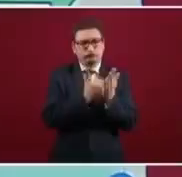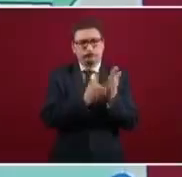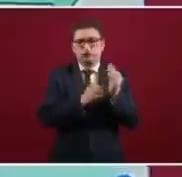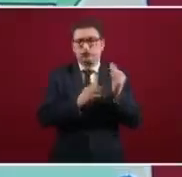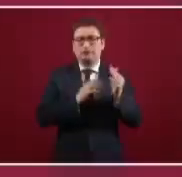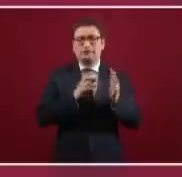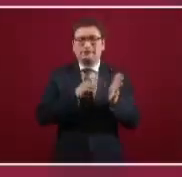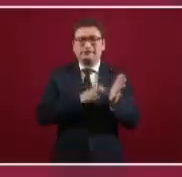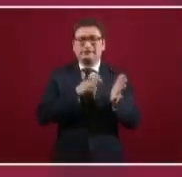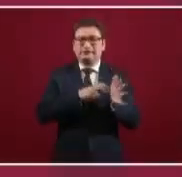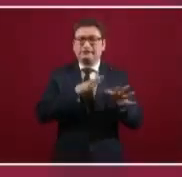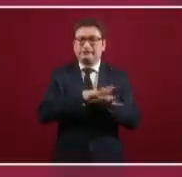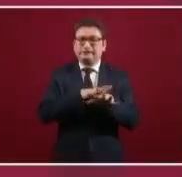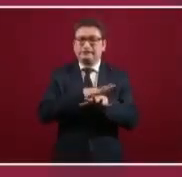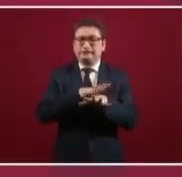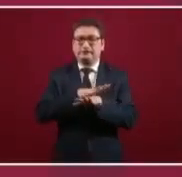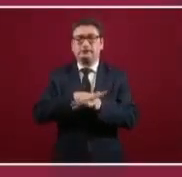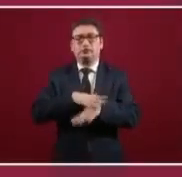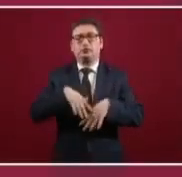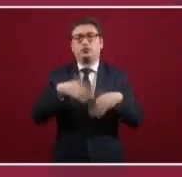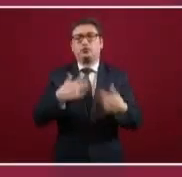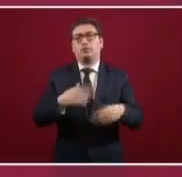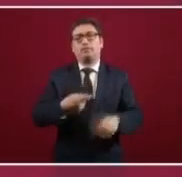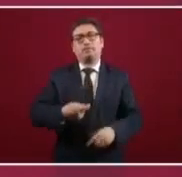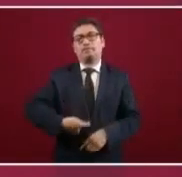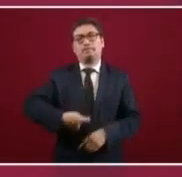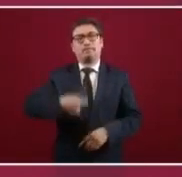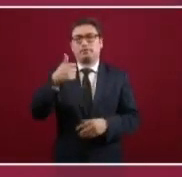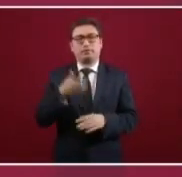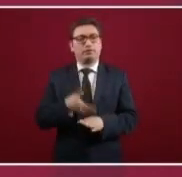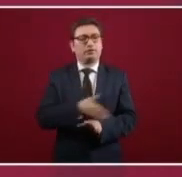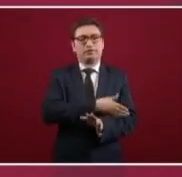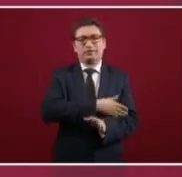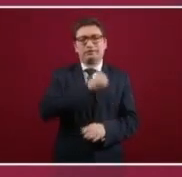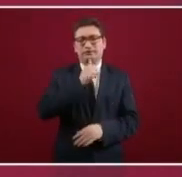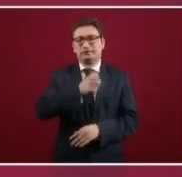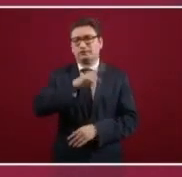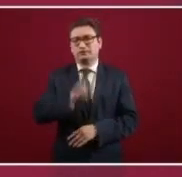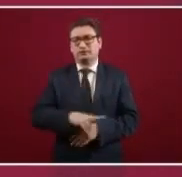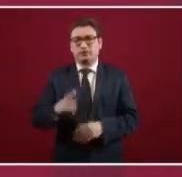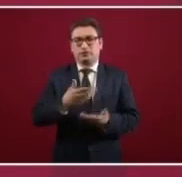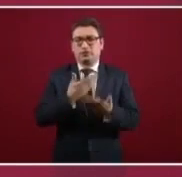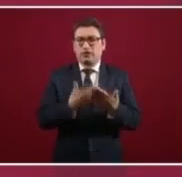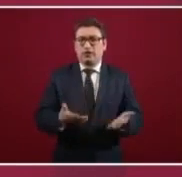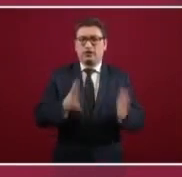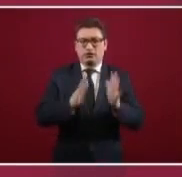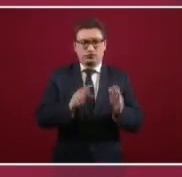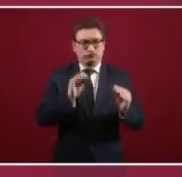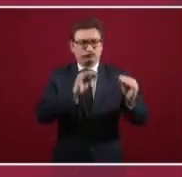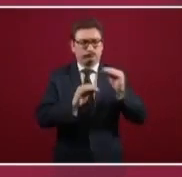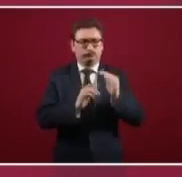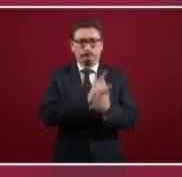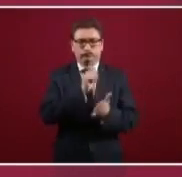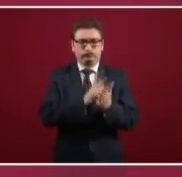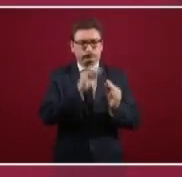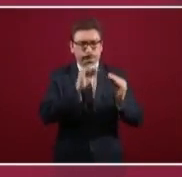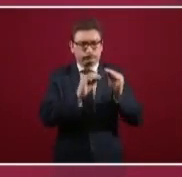cambio nunca visto se está legislando en favor del pueblo